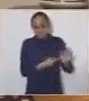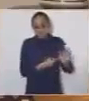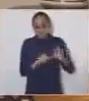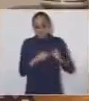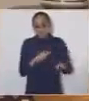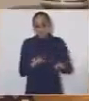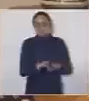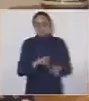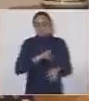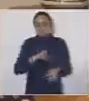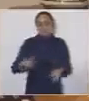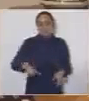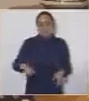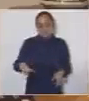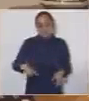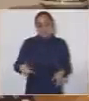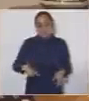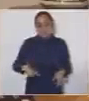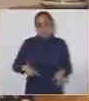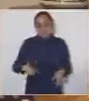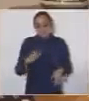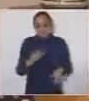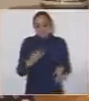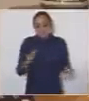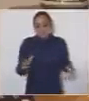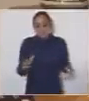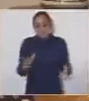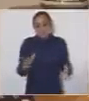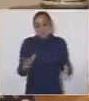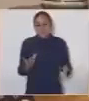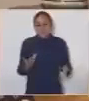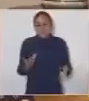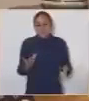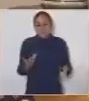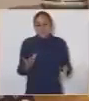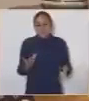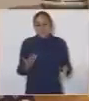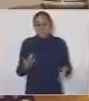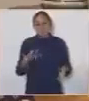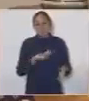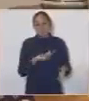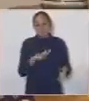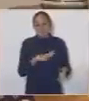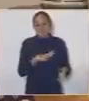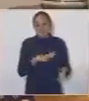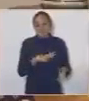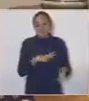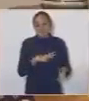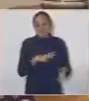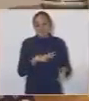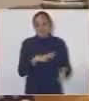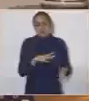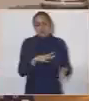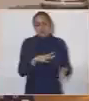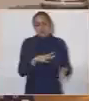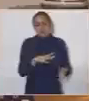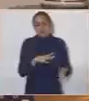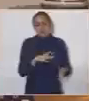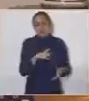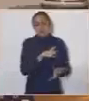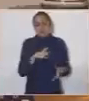que siempre miente, ¿sí? Que hay operaciones que en el reporte ese